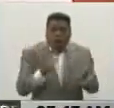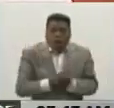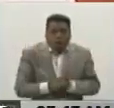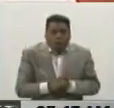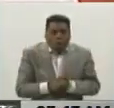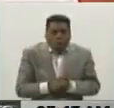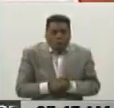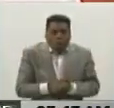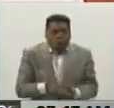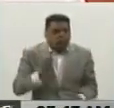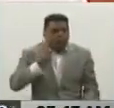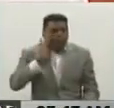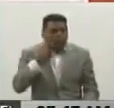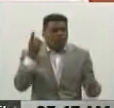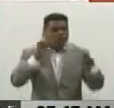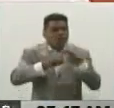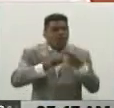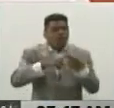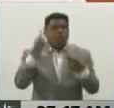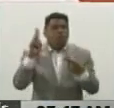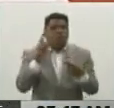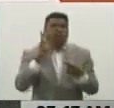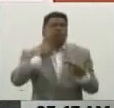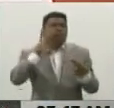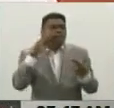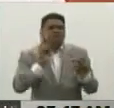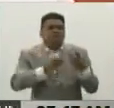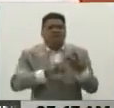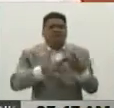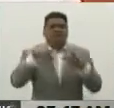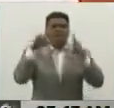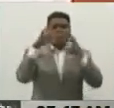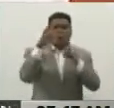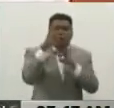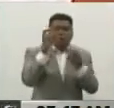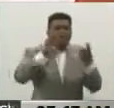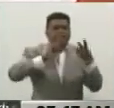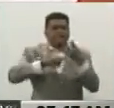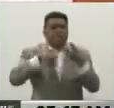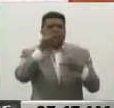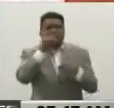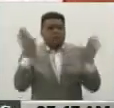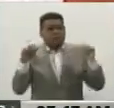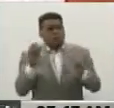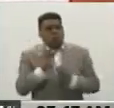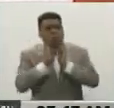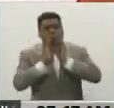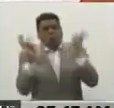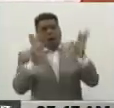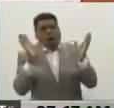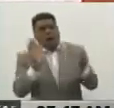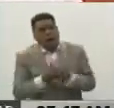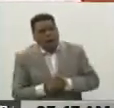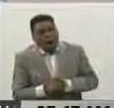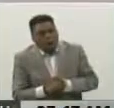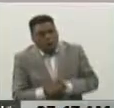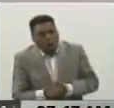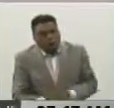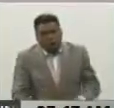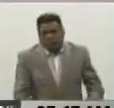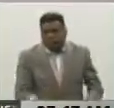efecto de lo que es el mundo digital no excluye realmente, claro, a los adultos mayores. Todo lo contrario,